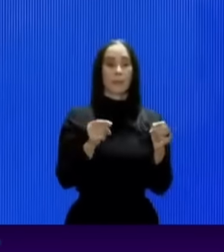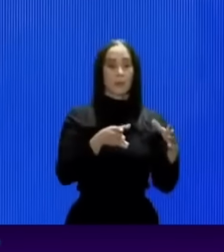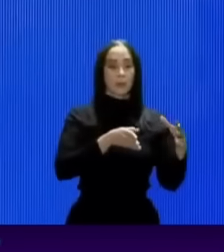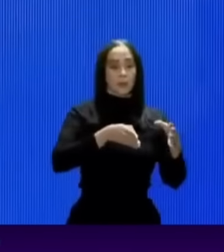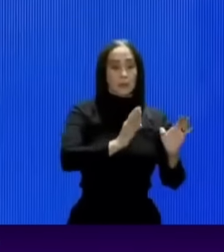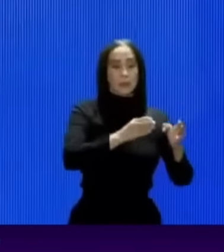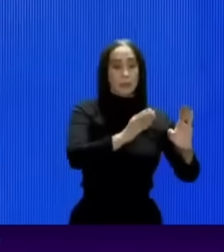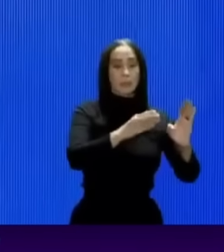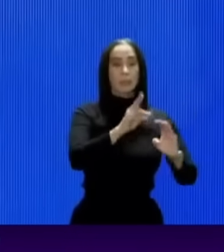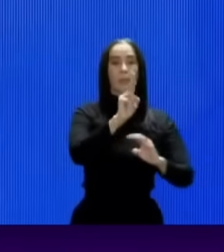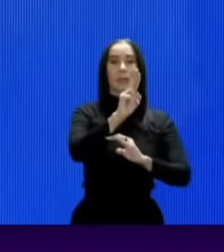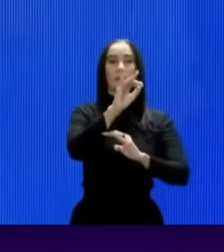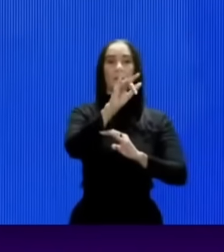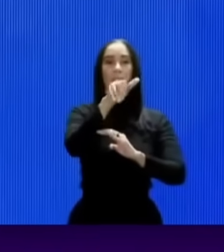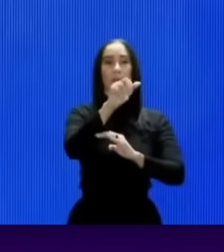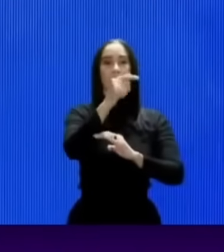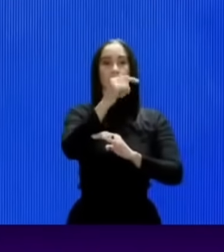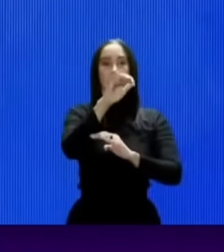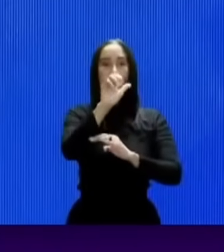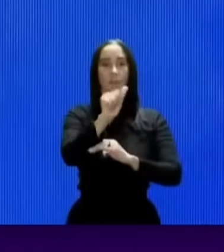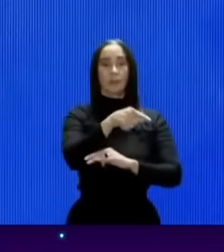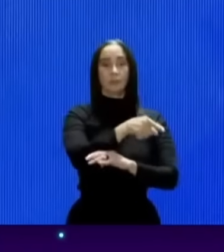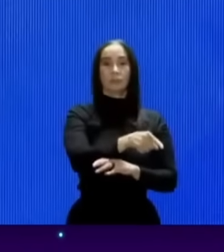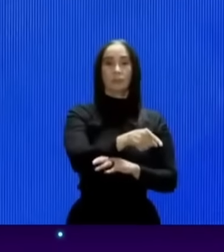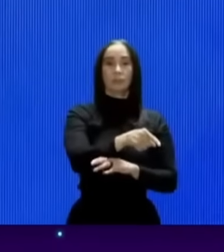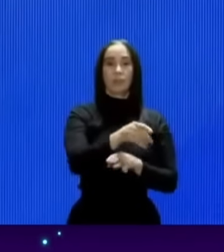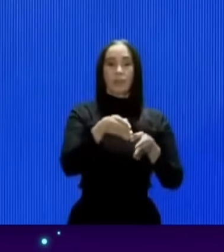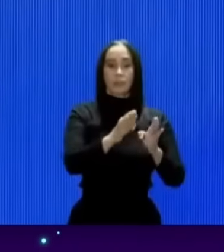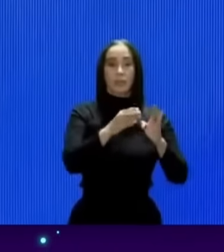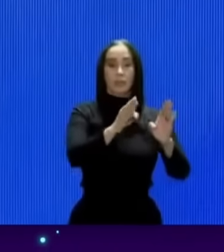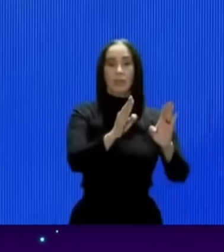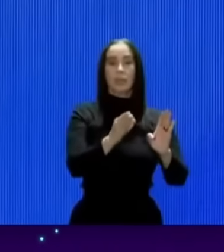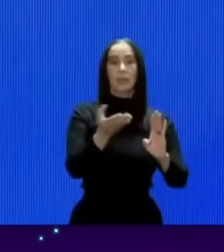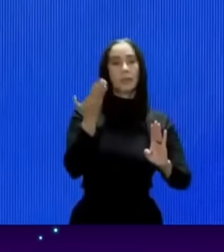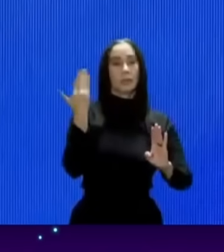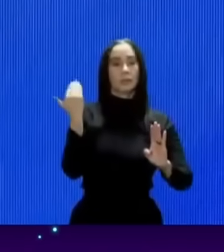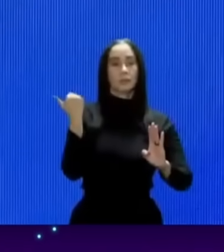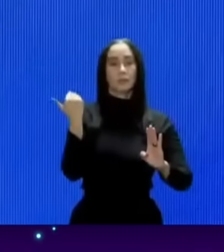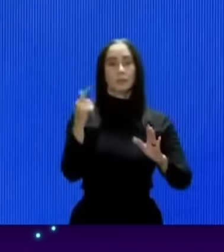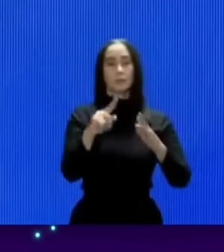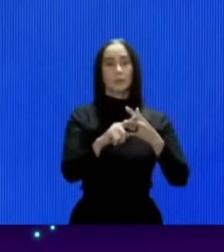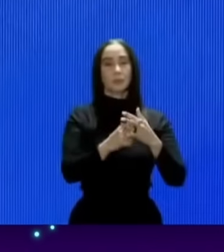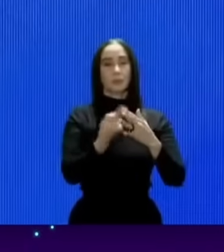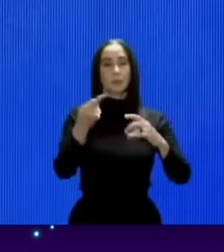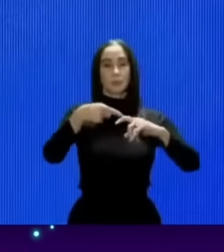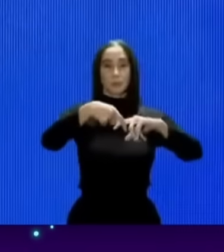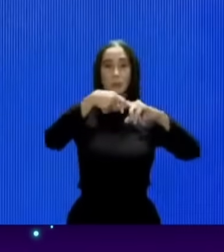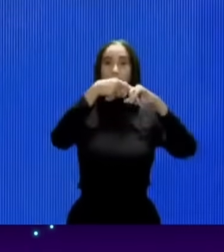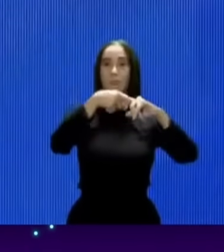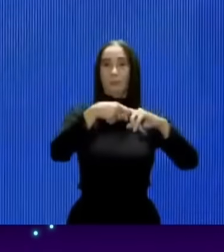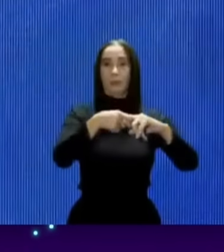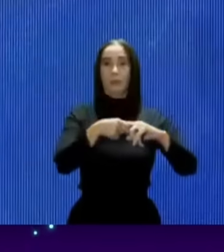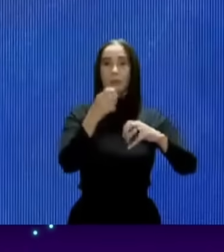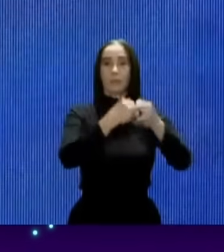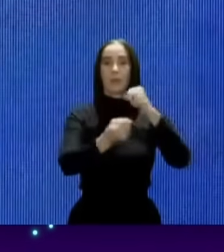la vigía que por algunas razones estuvo interrumpido